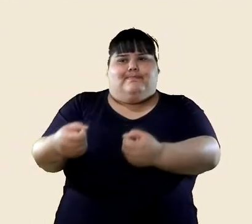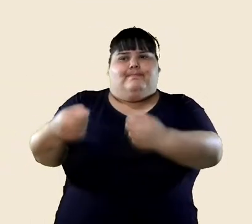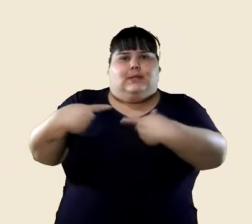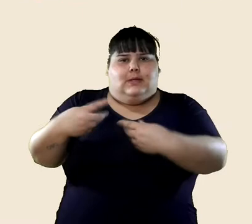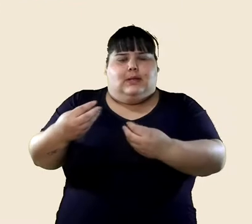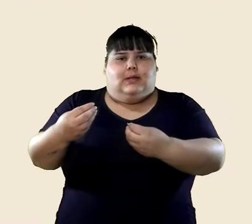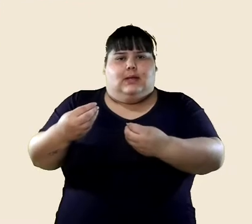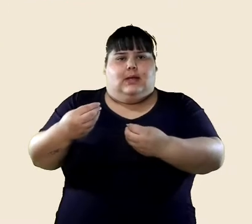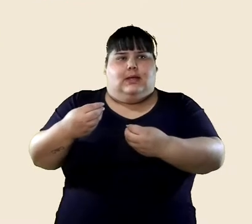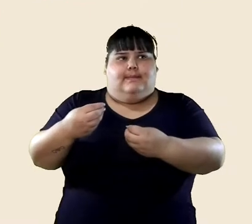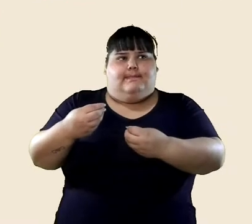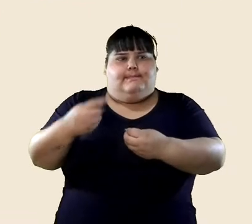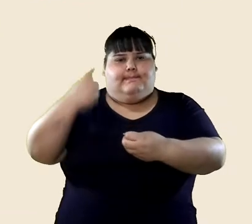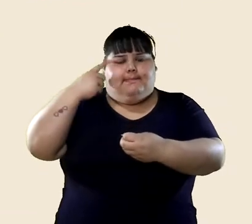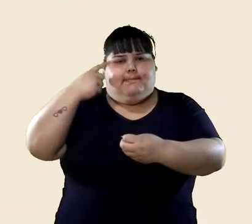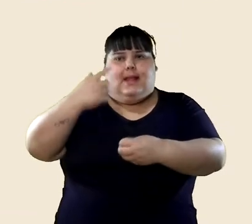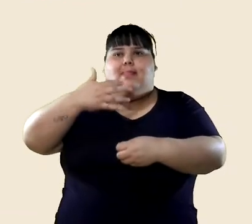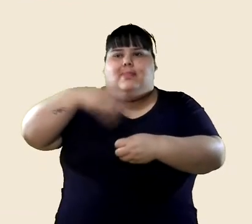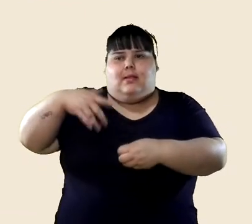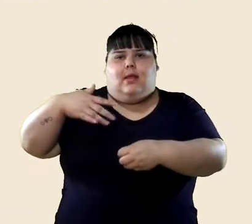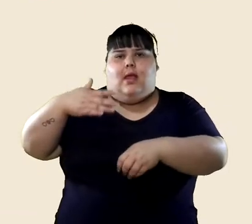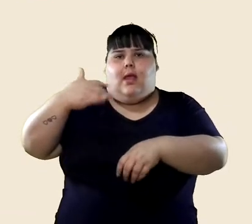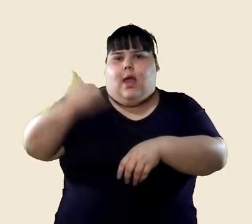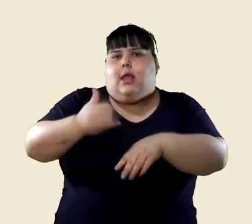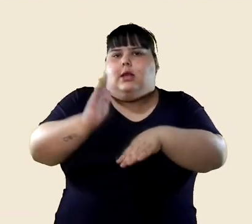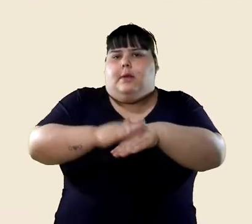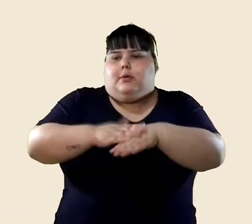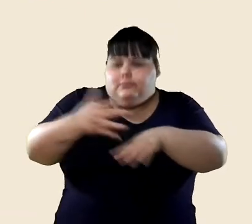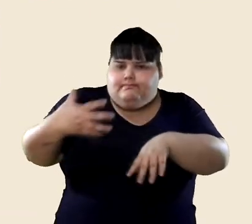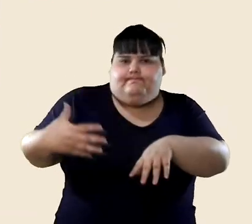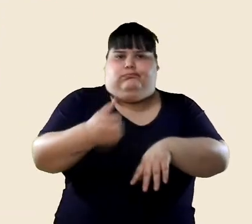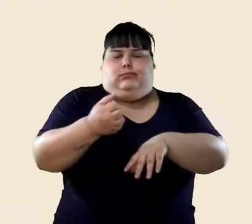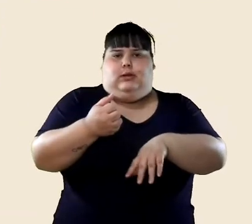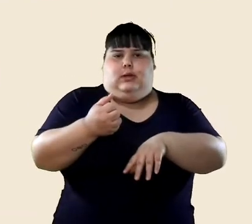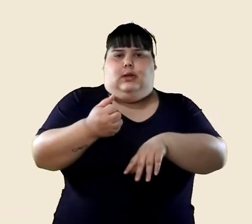a tomar esta responsabilidad de decir, bueno, ¿cómo hacemos para que